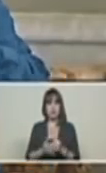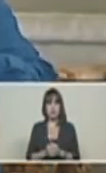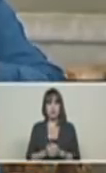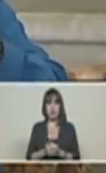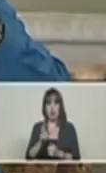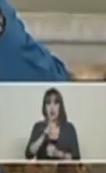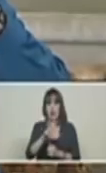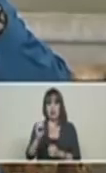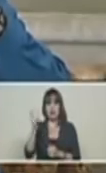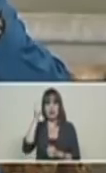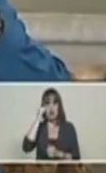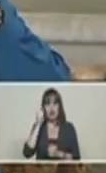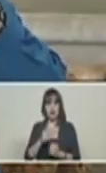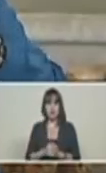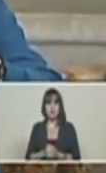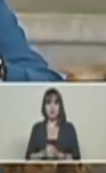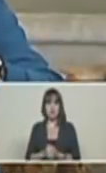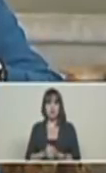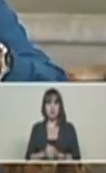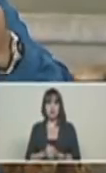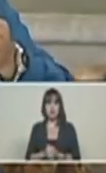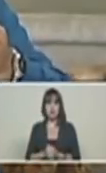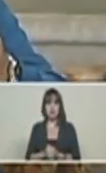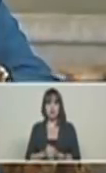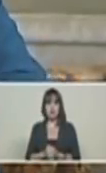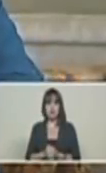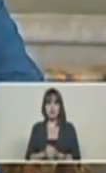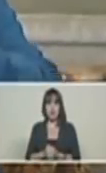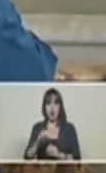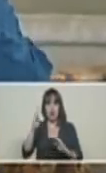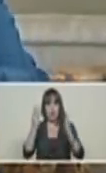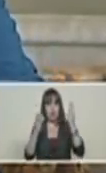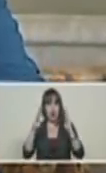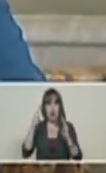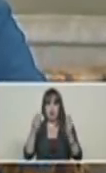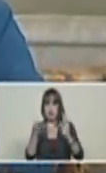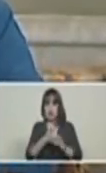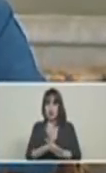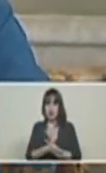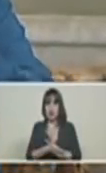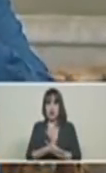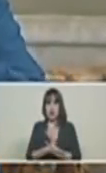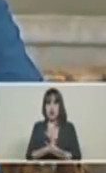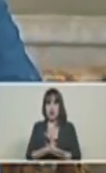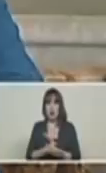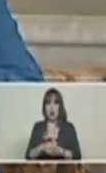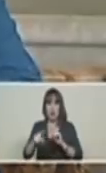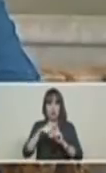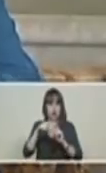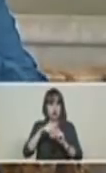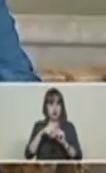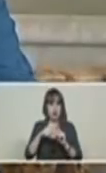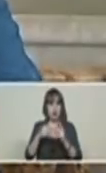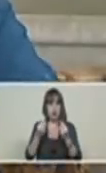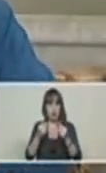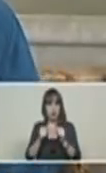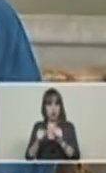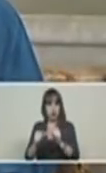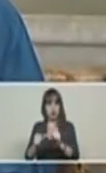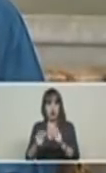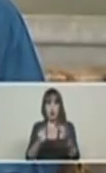30 días, valoración, balance, positivo, estabilidad del Bolívar